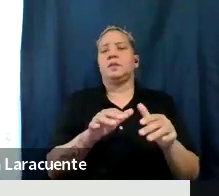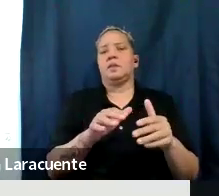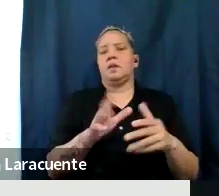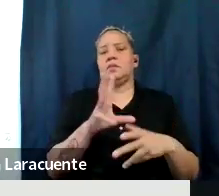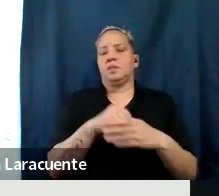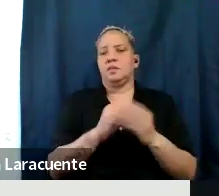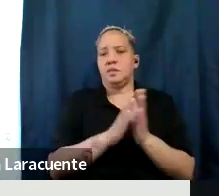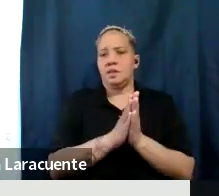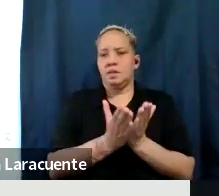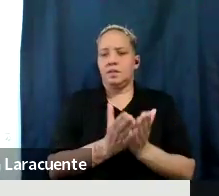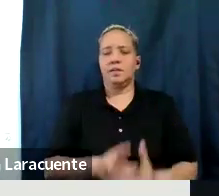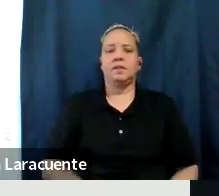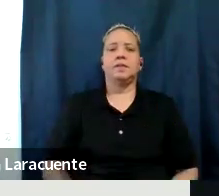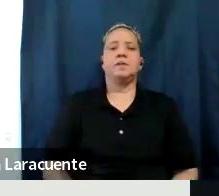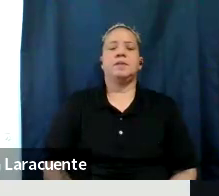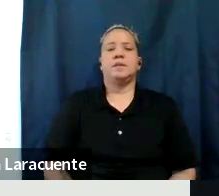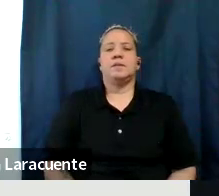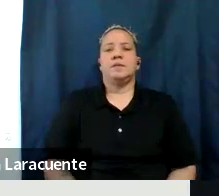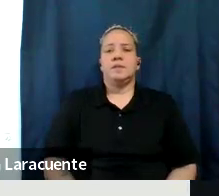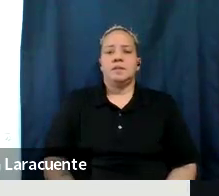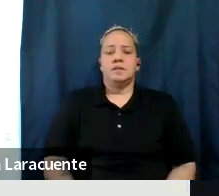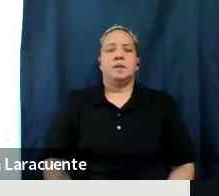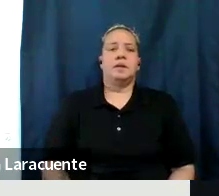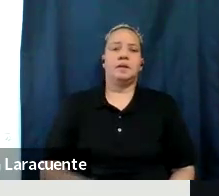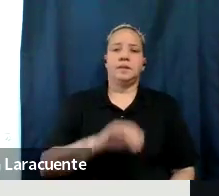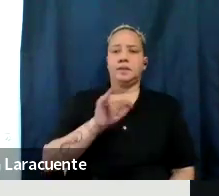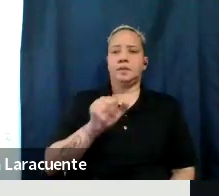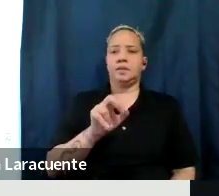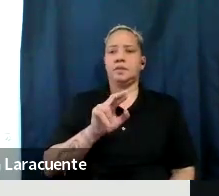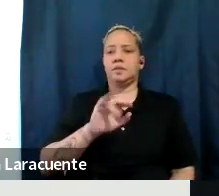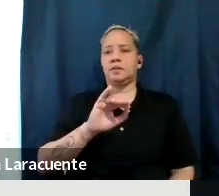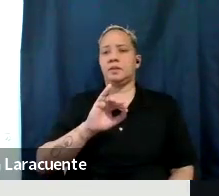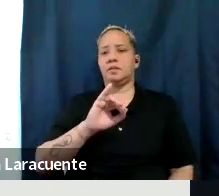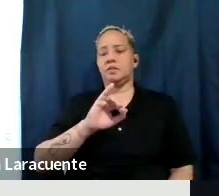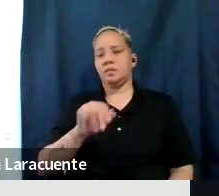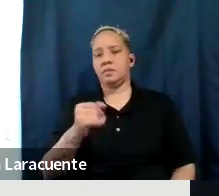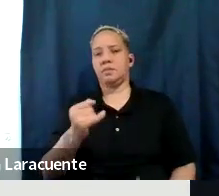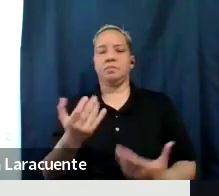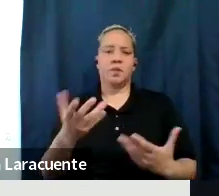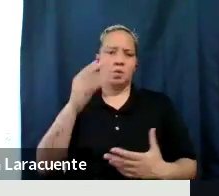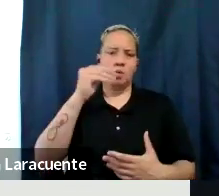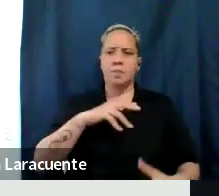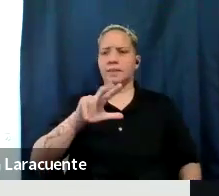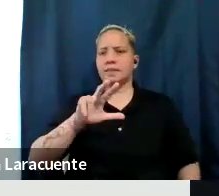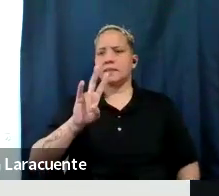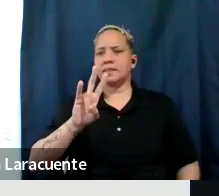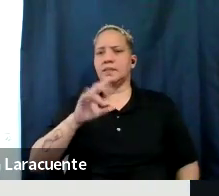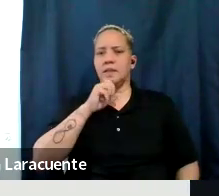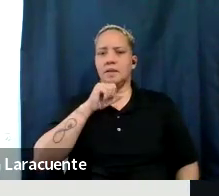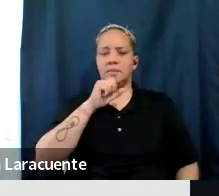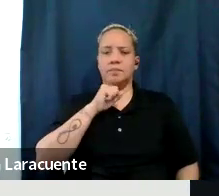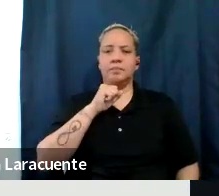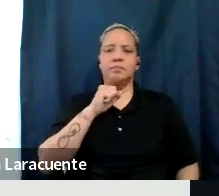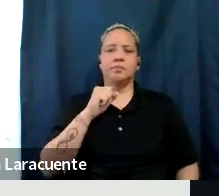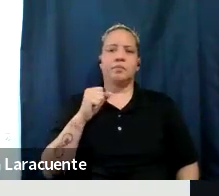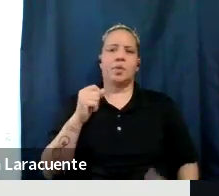ese libro. En cambio, Juan Ramón Jiménez era un hombre, ya todo un hombre de 37 años, hoy diríamos